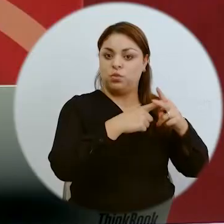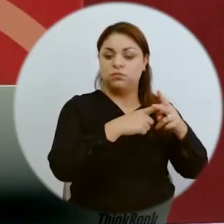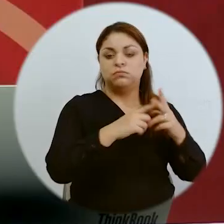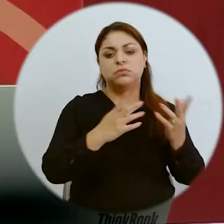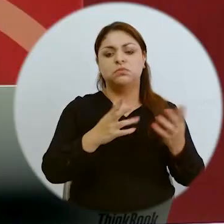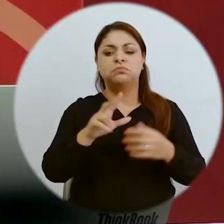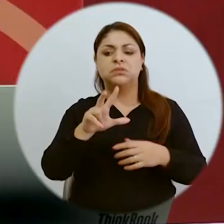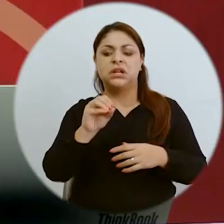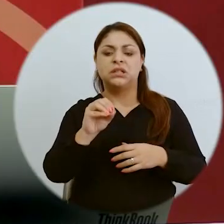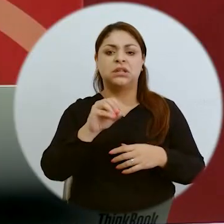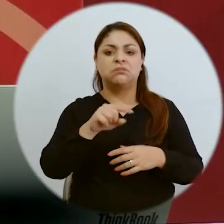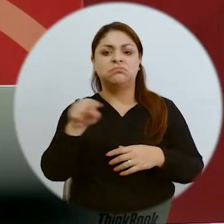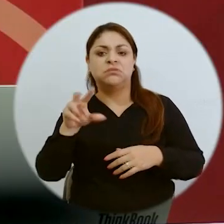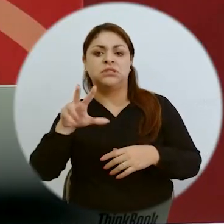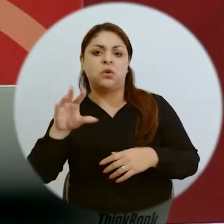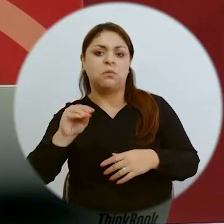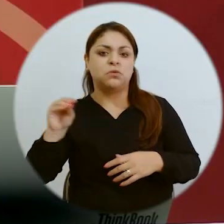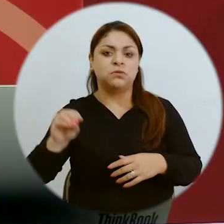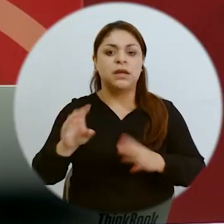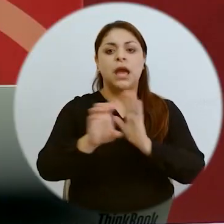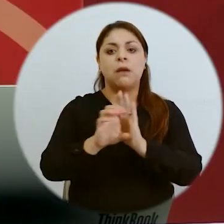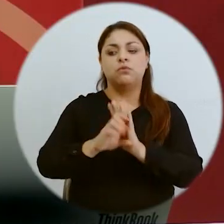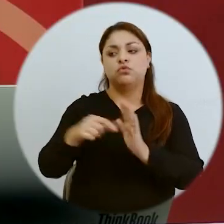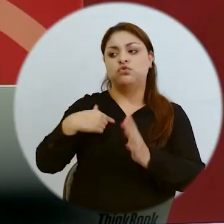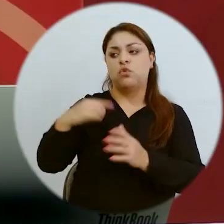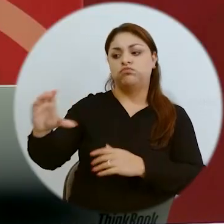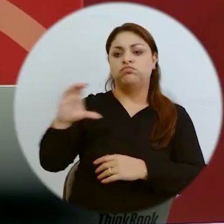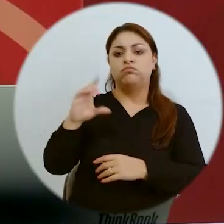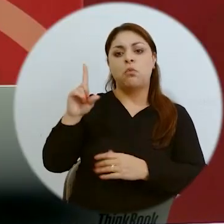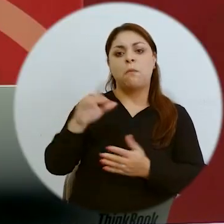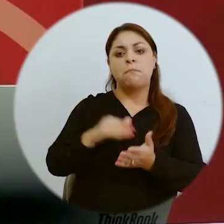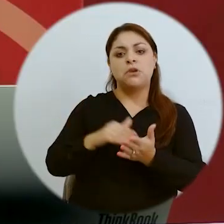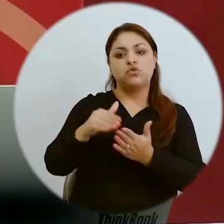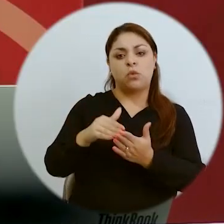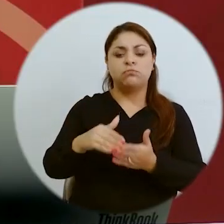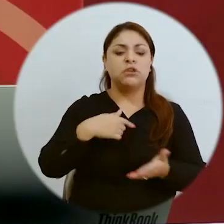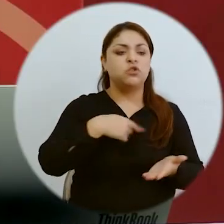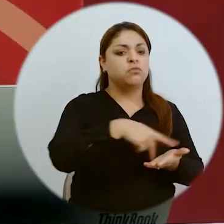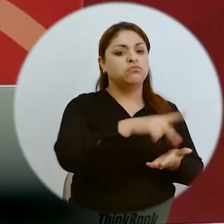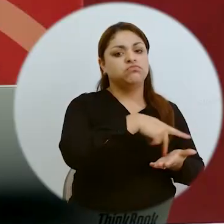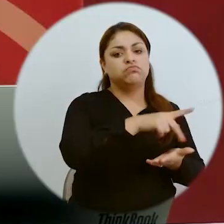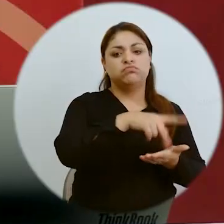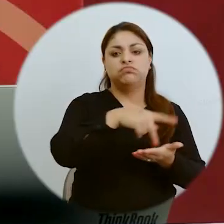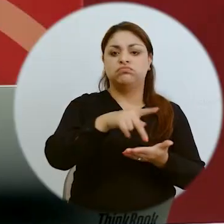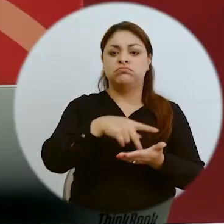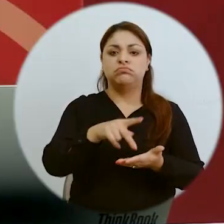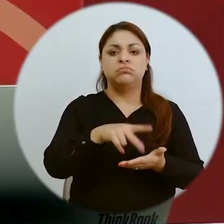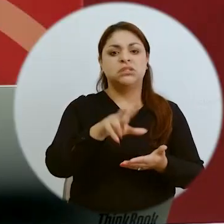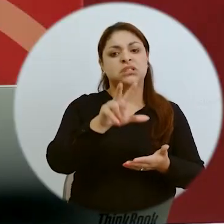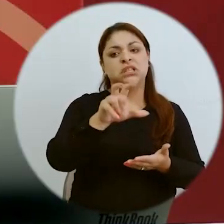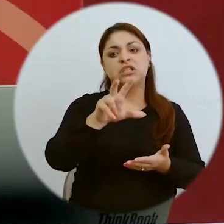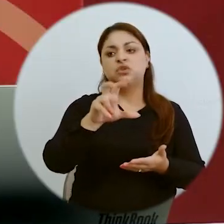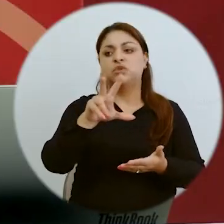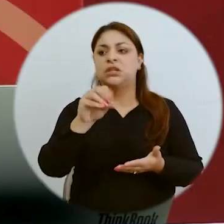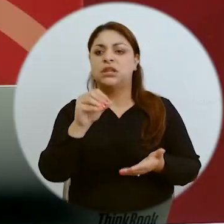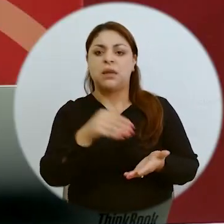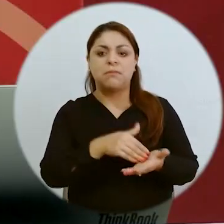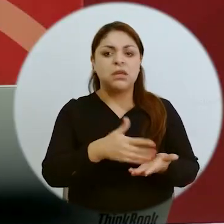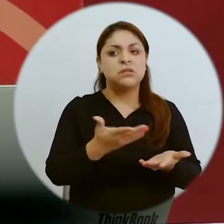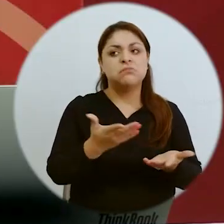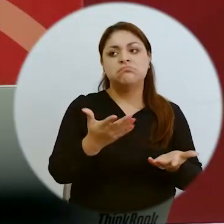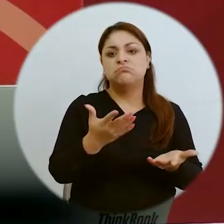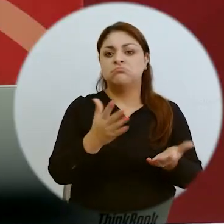Uno diría sano, pues sano sería cero, pero si uno no tiene deudas tampoco tiene un récord crediticio